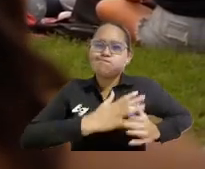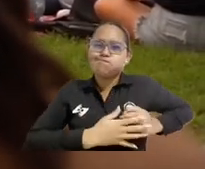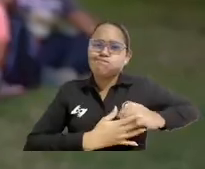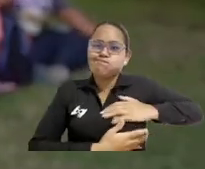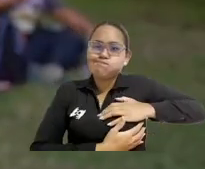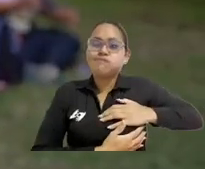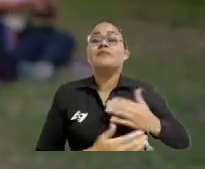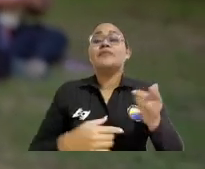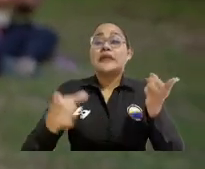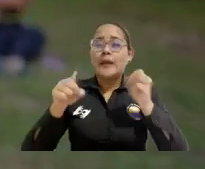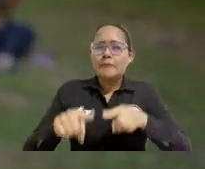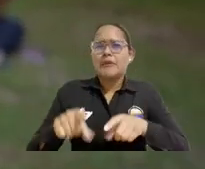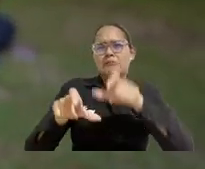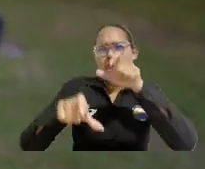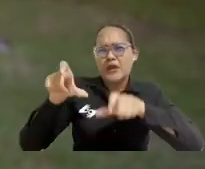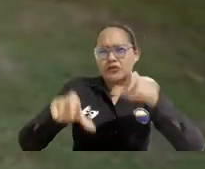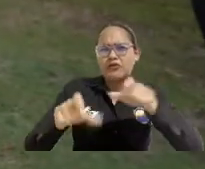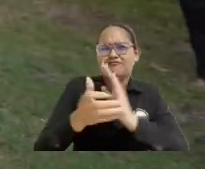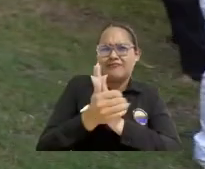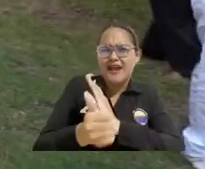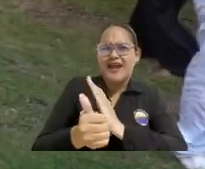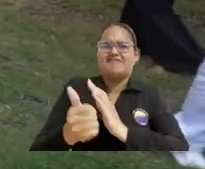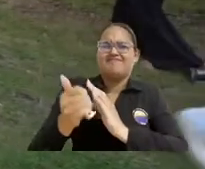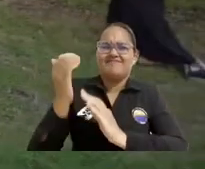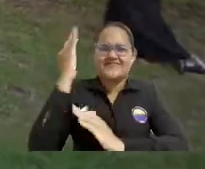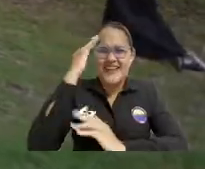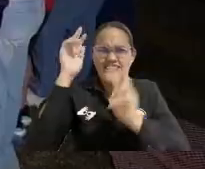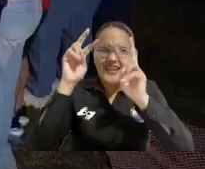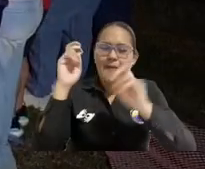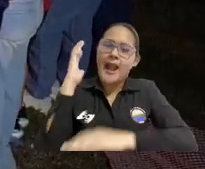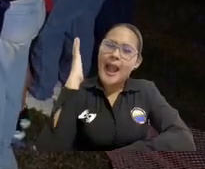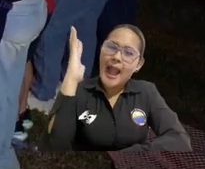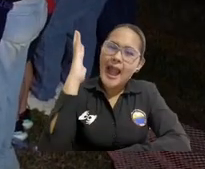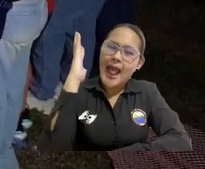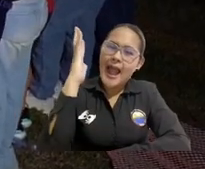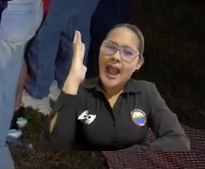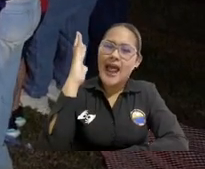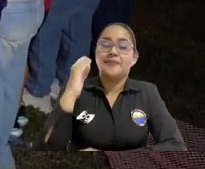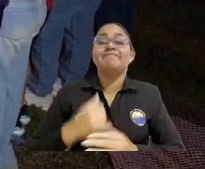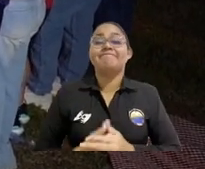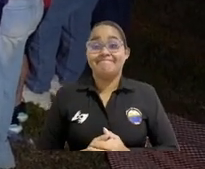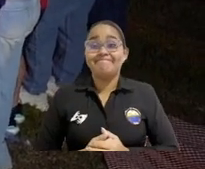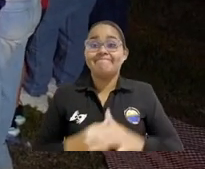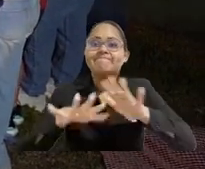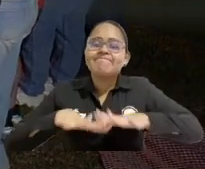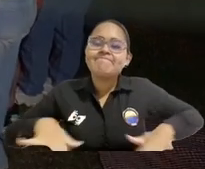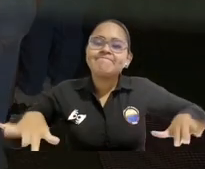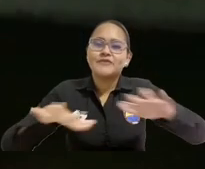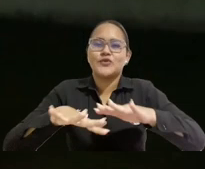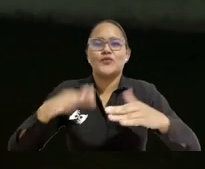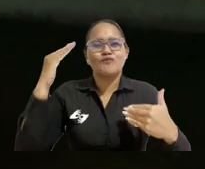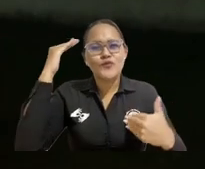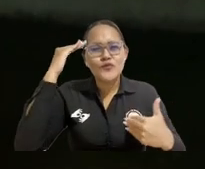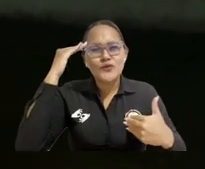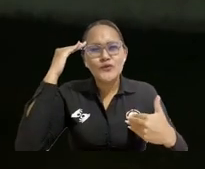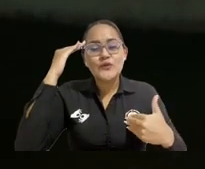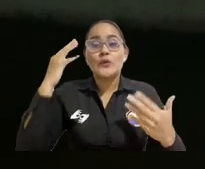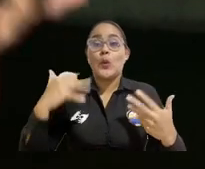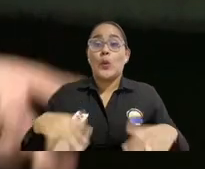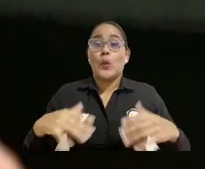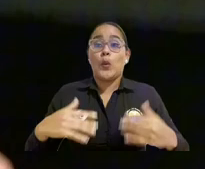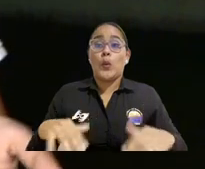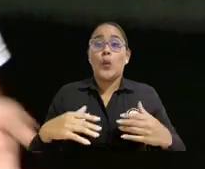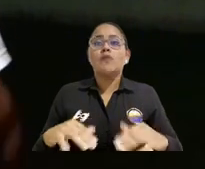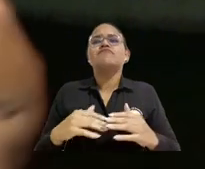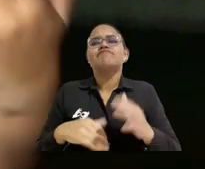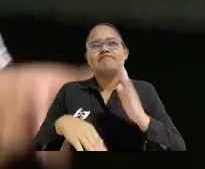donde profesionales de la salud compartieron información esencial sobre la detección temprana del cáncer de mama. Un espacio de concientización